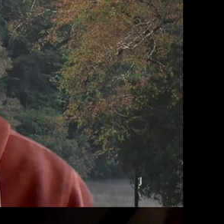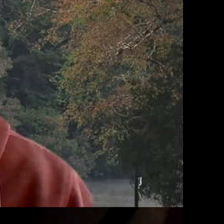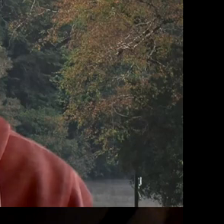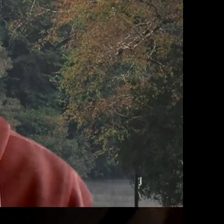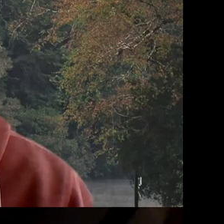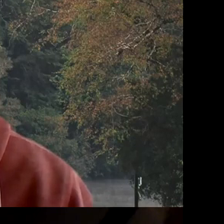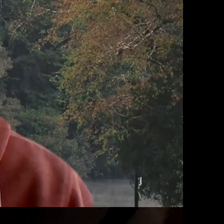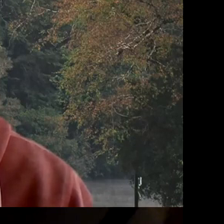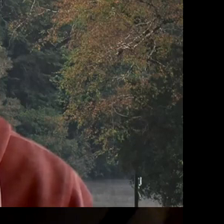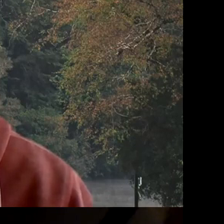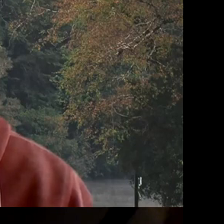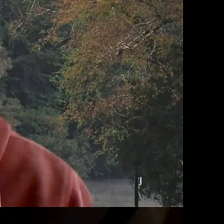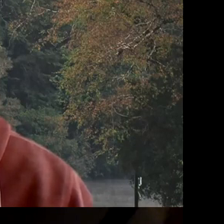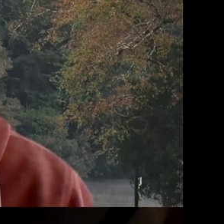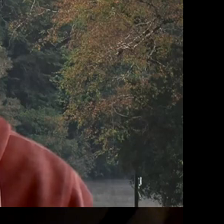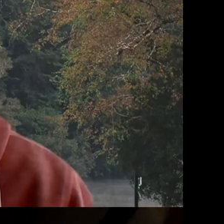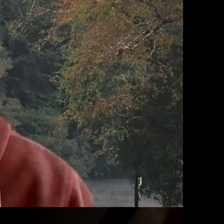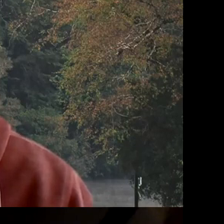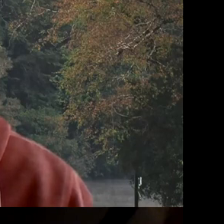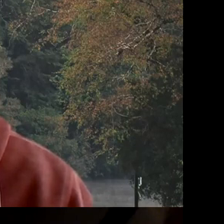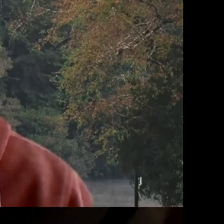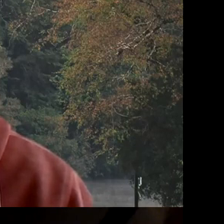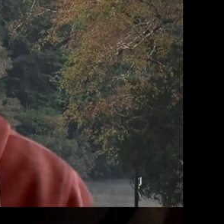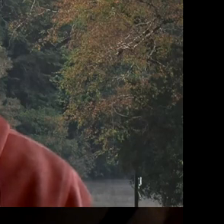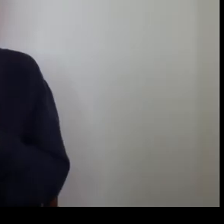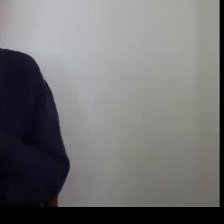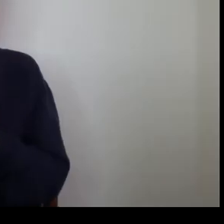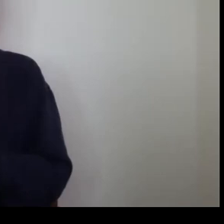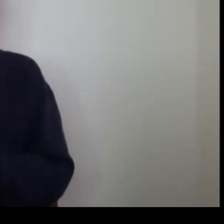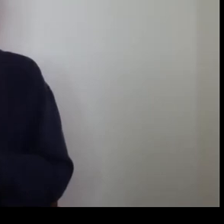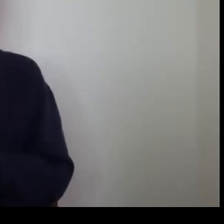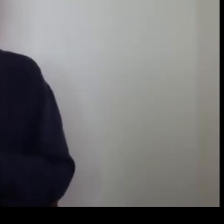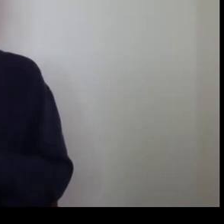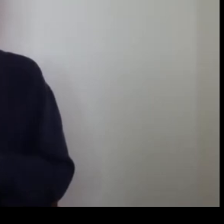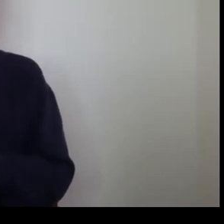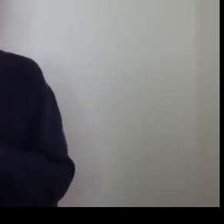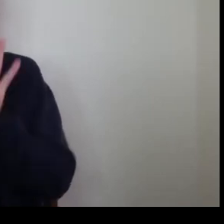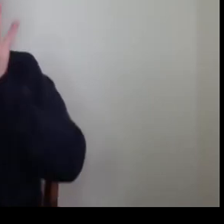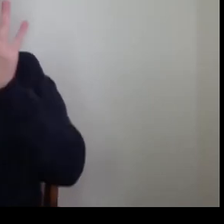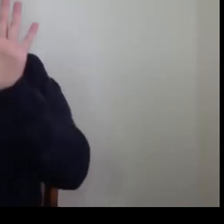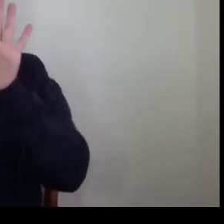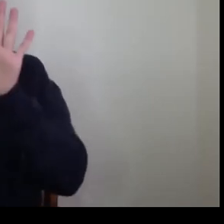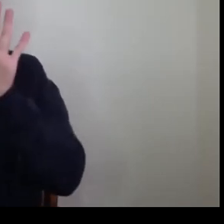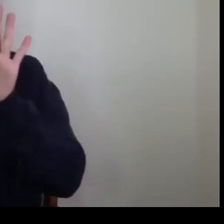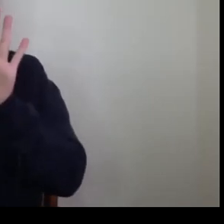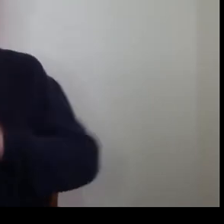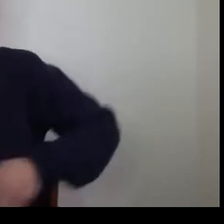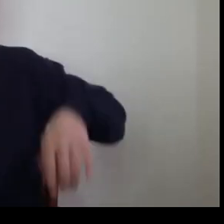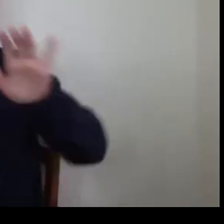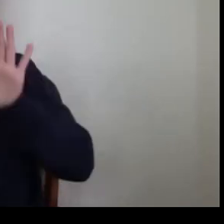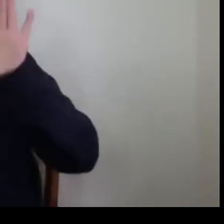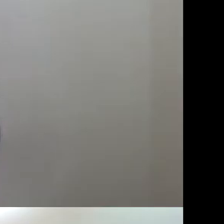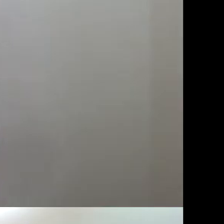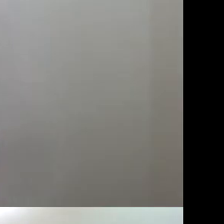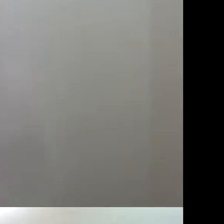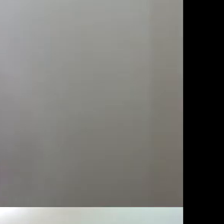Damos paso ahora a nuestra primera charla de la jornada. Tenemos